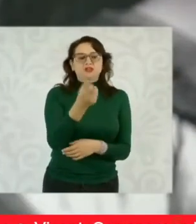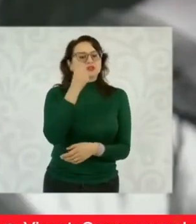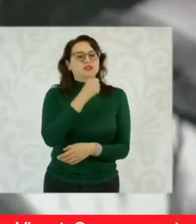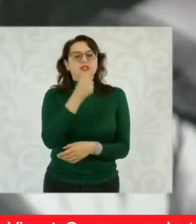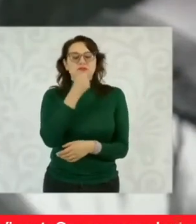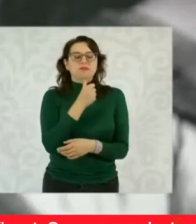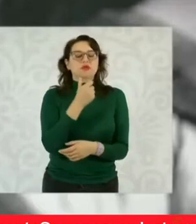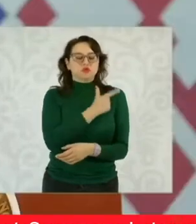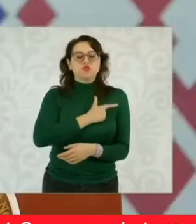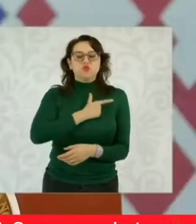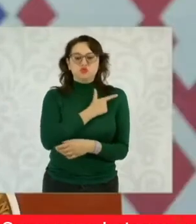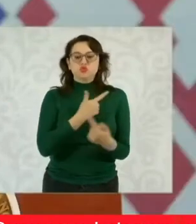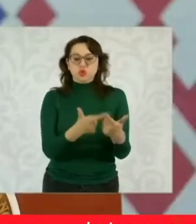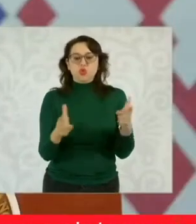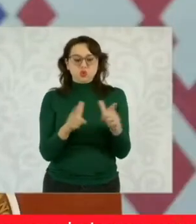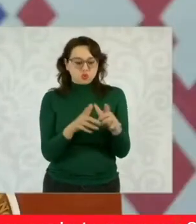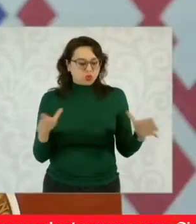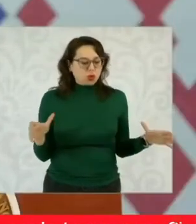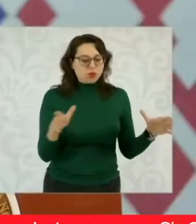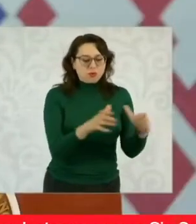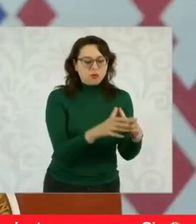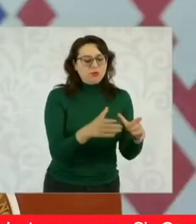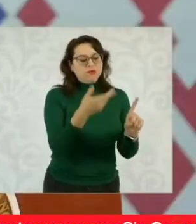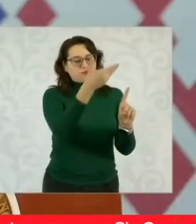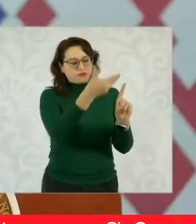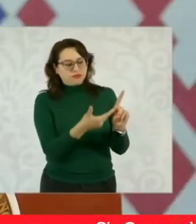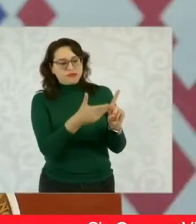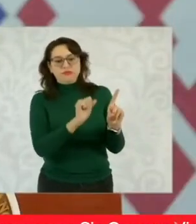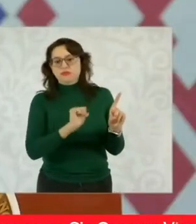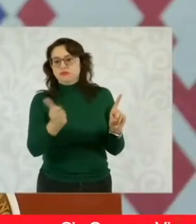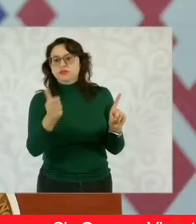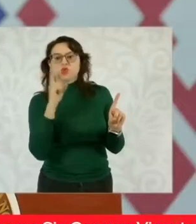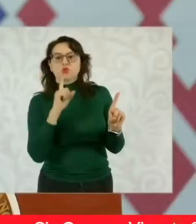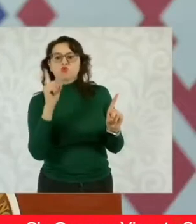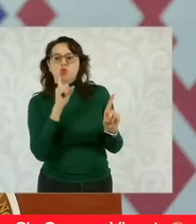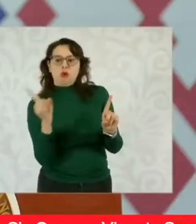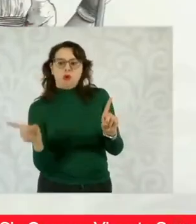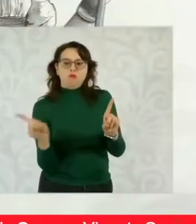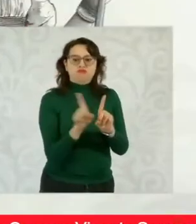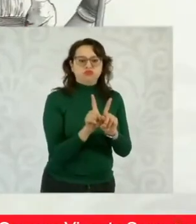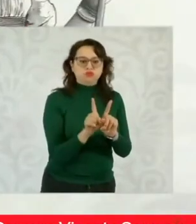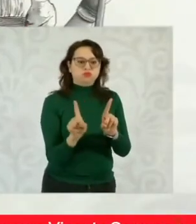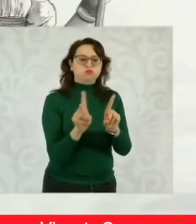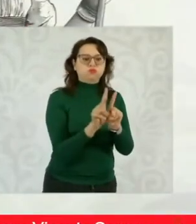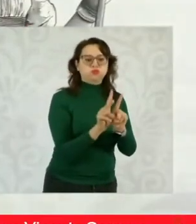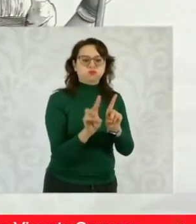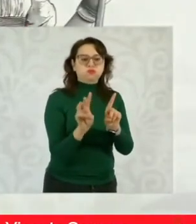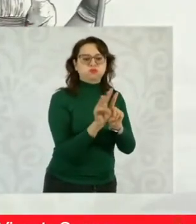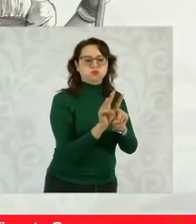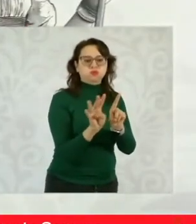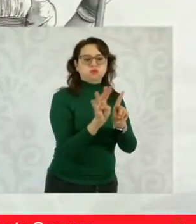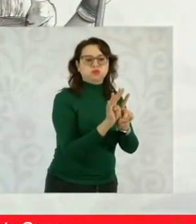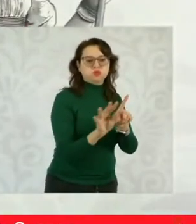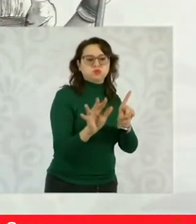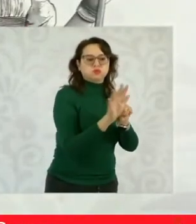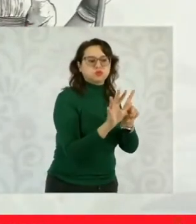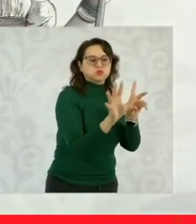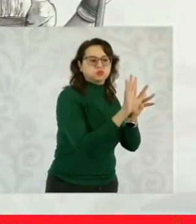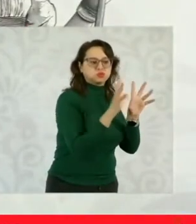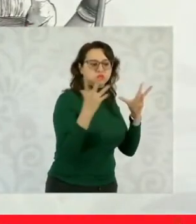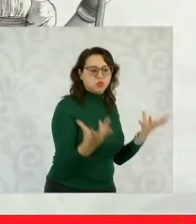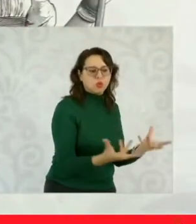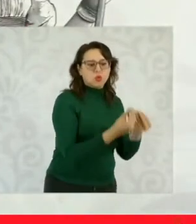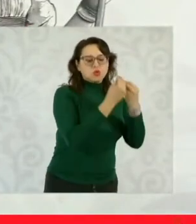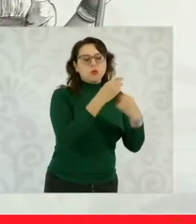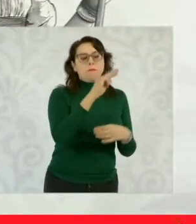colectivo, así es que como ella, junto con la perseverancia de otras mujeres, madres, hermanas y esposas de personas